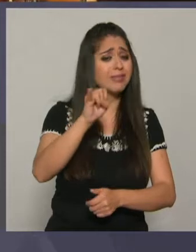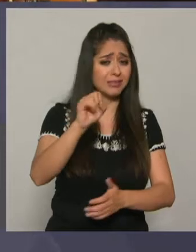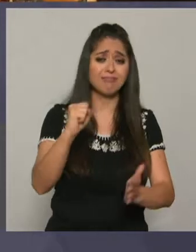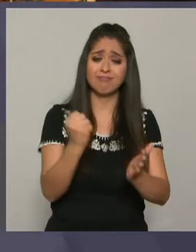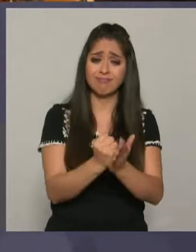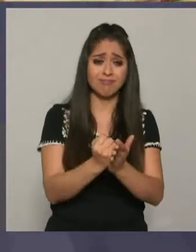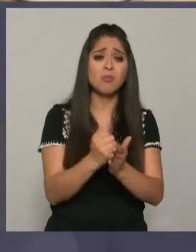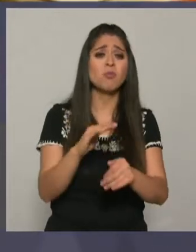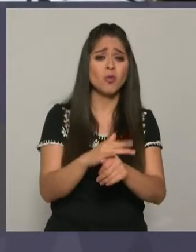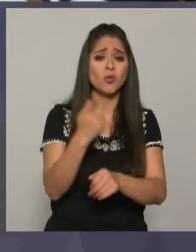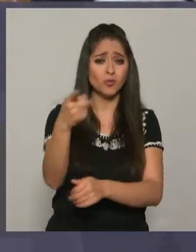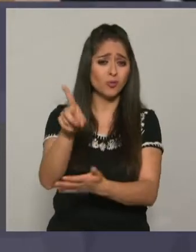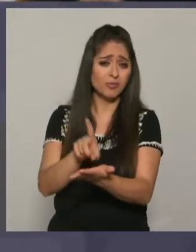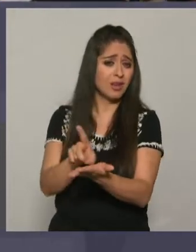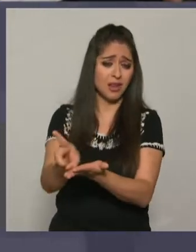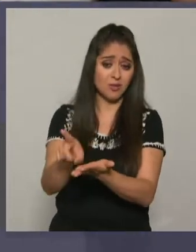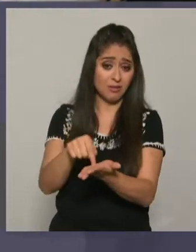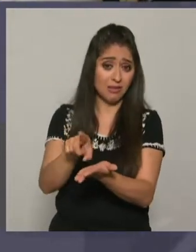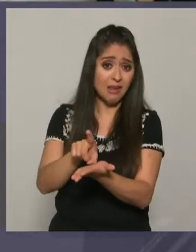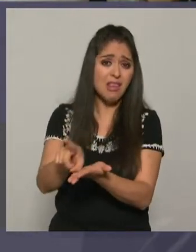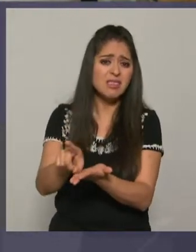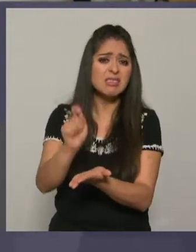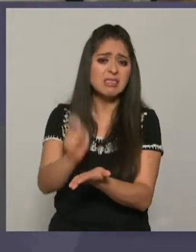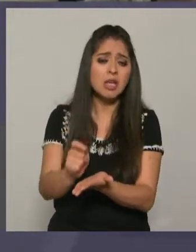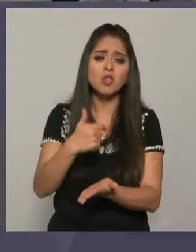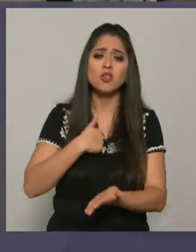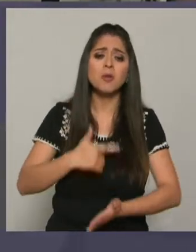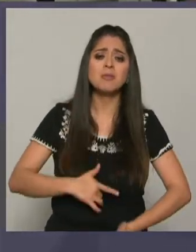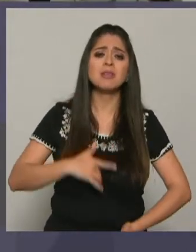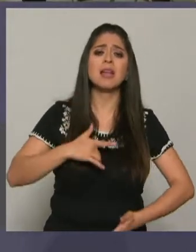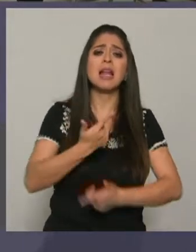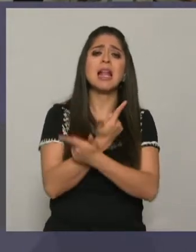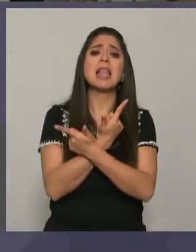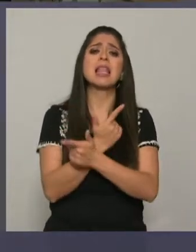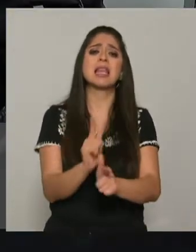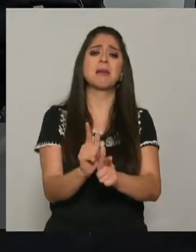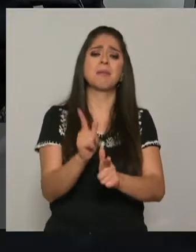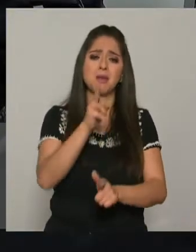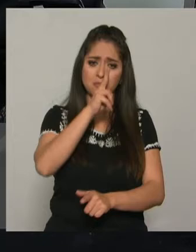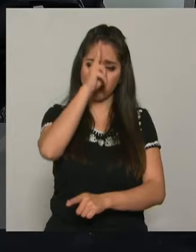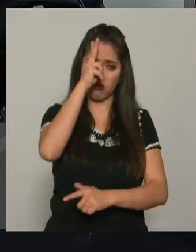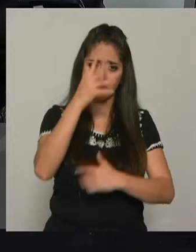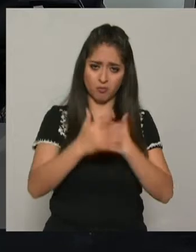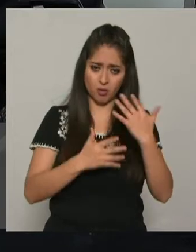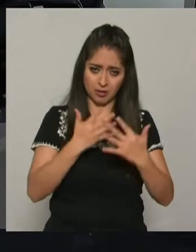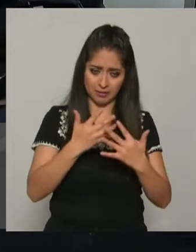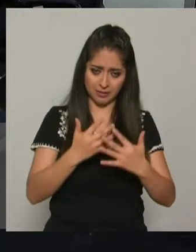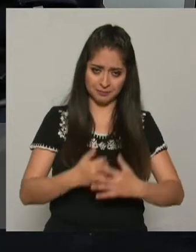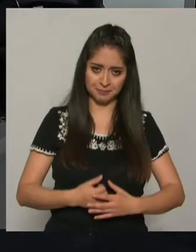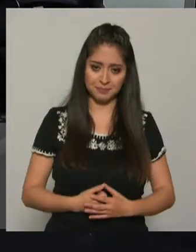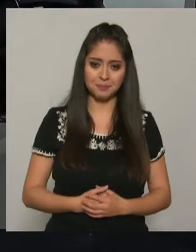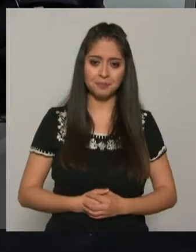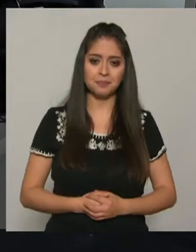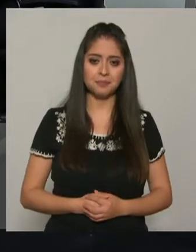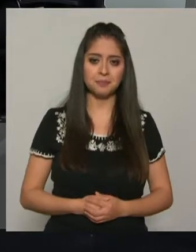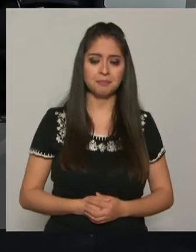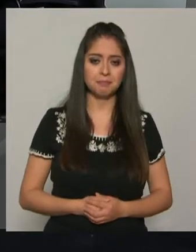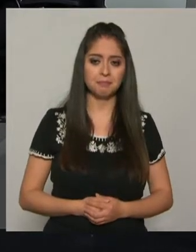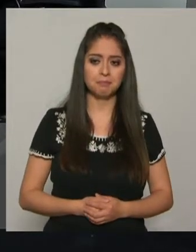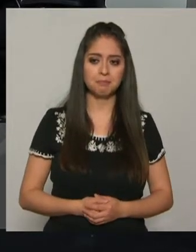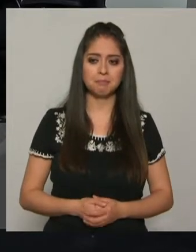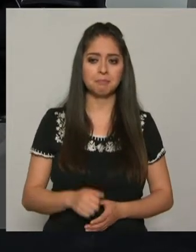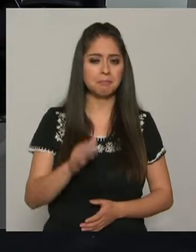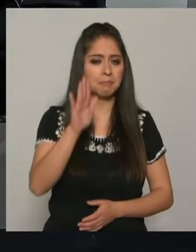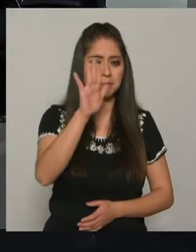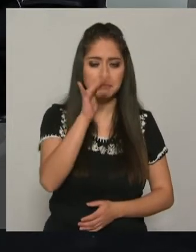derecho, fundamentalmente, es a vivir libres de violencia. Mariana. Sí. Okay. Ahora, Sí, solo quiero detallar dos puntos.